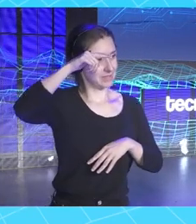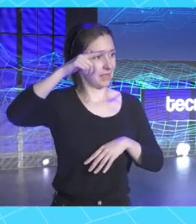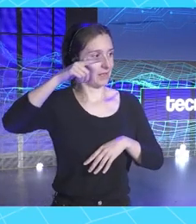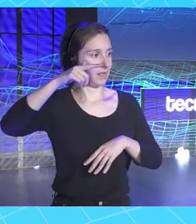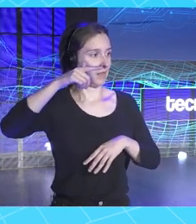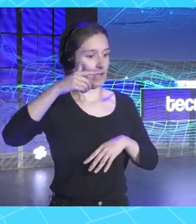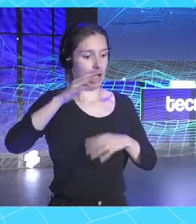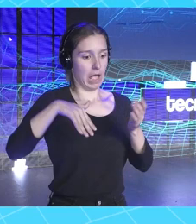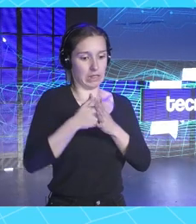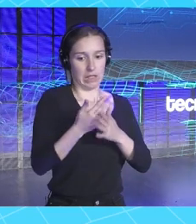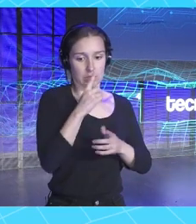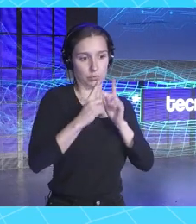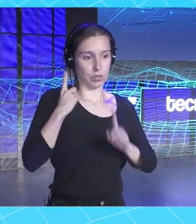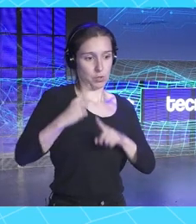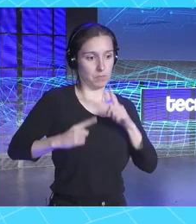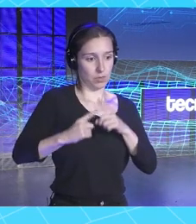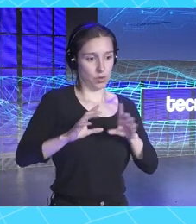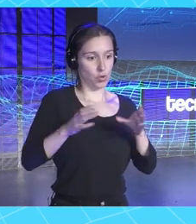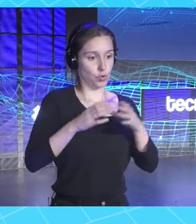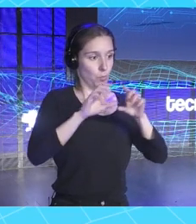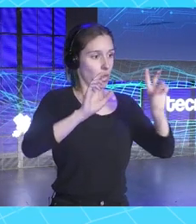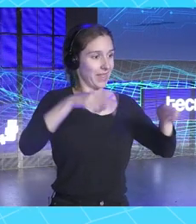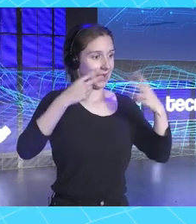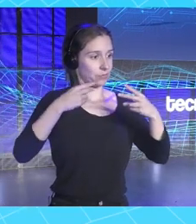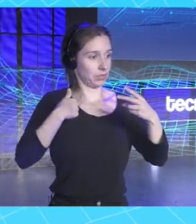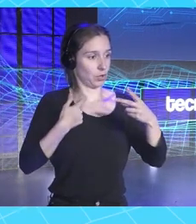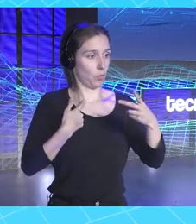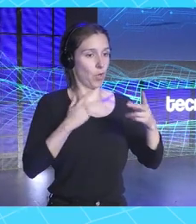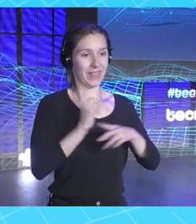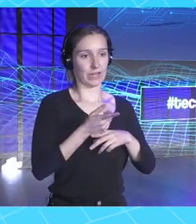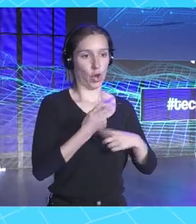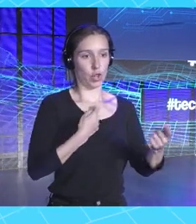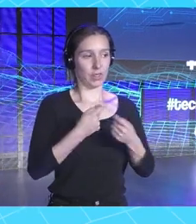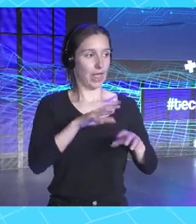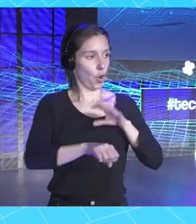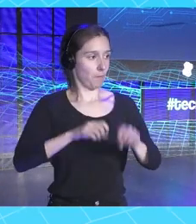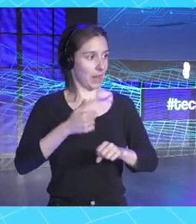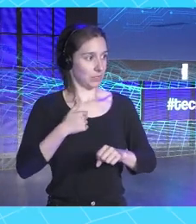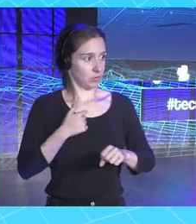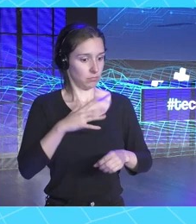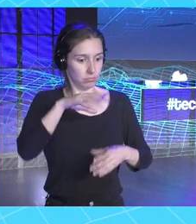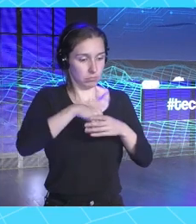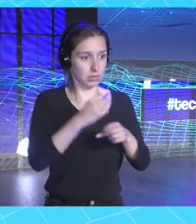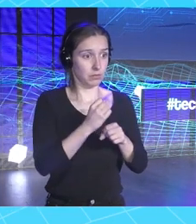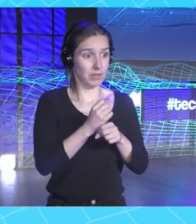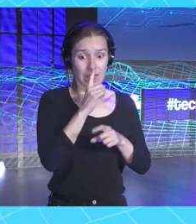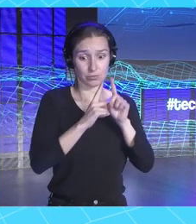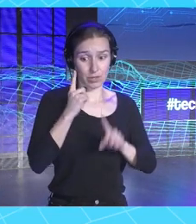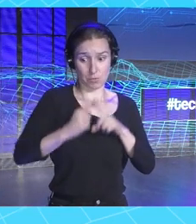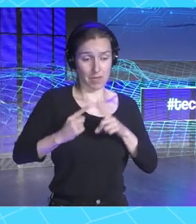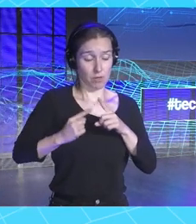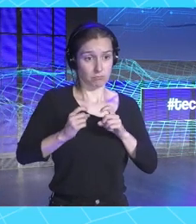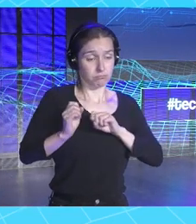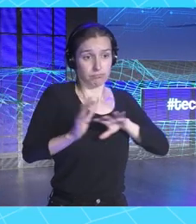estado trabajando hasta hace un año y medio en un grupo de restaurantes como director de compras durante siete años y desde hace un año y medio me lo he dejado para para